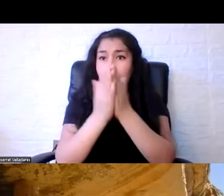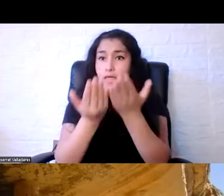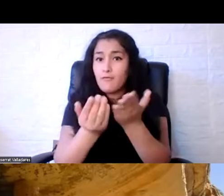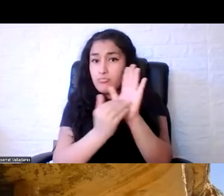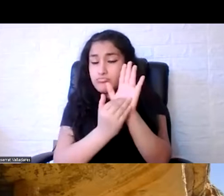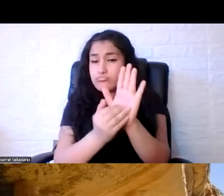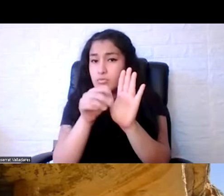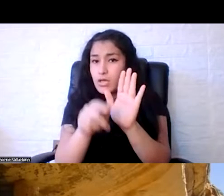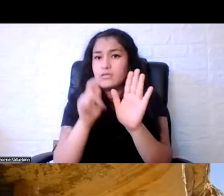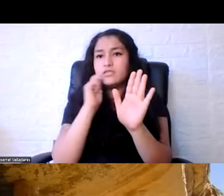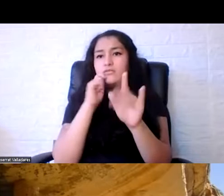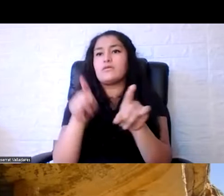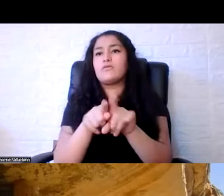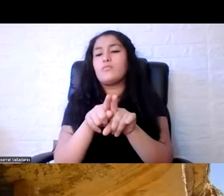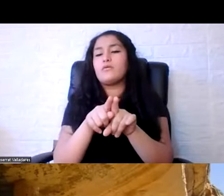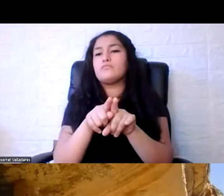comparación